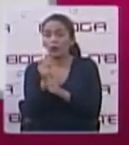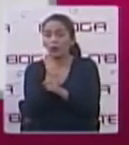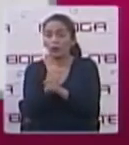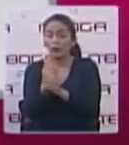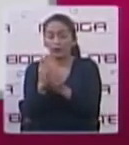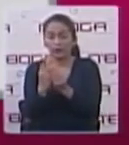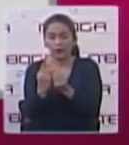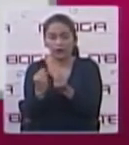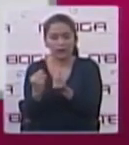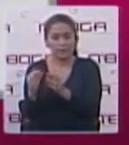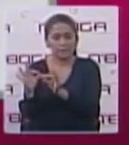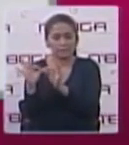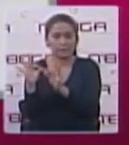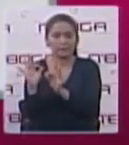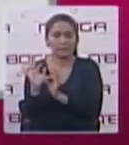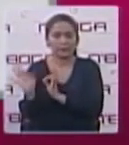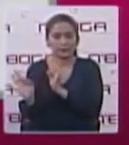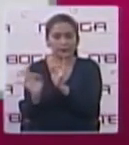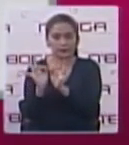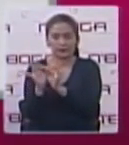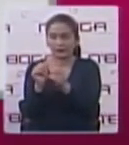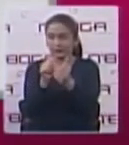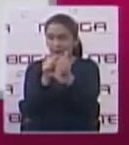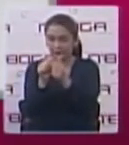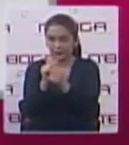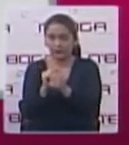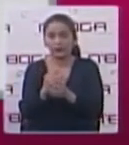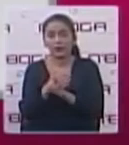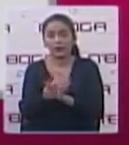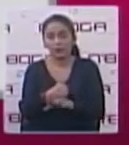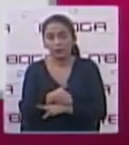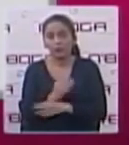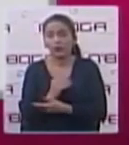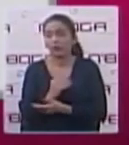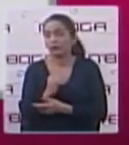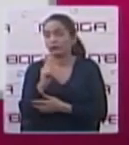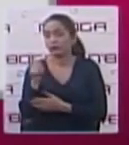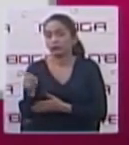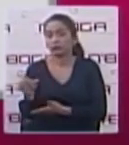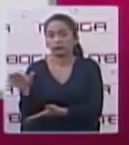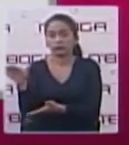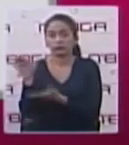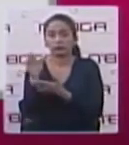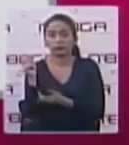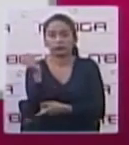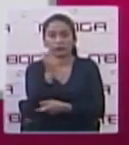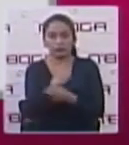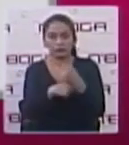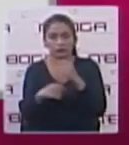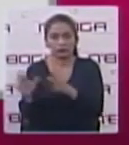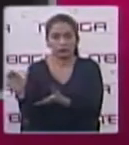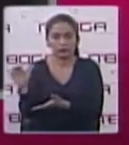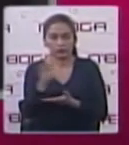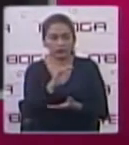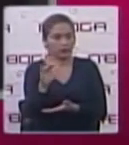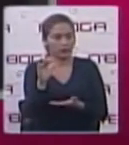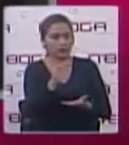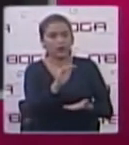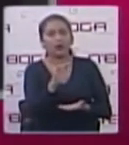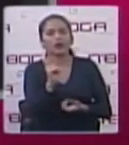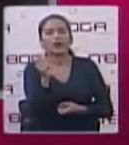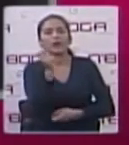fincas. Luego de ello, lo que hacemos es comercializarlo a través de nuestra tienda en línea, en ferias o